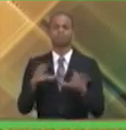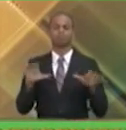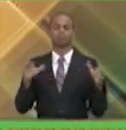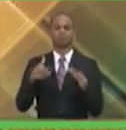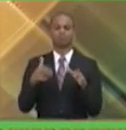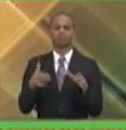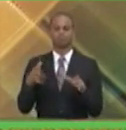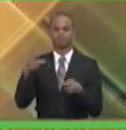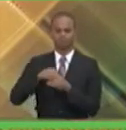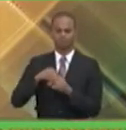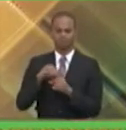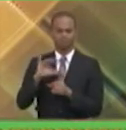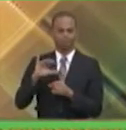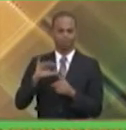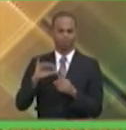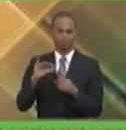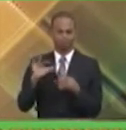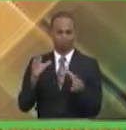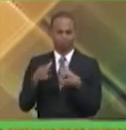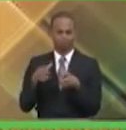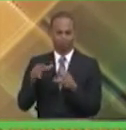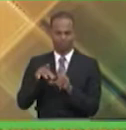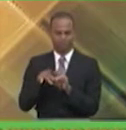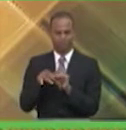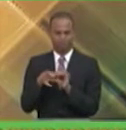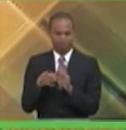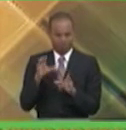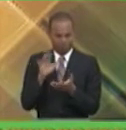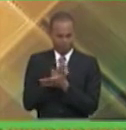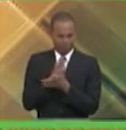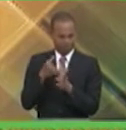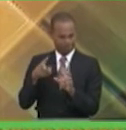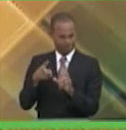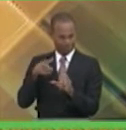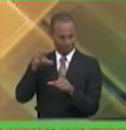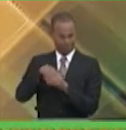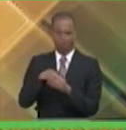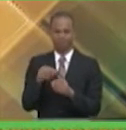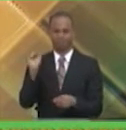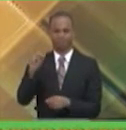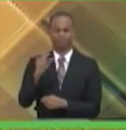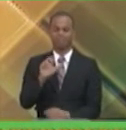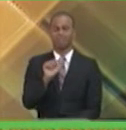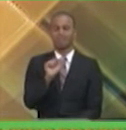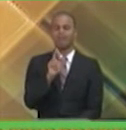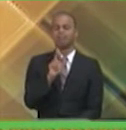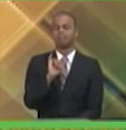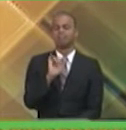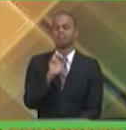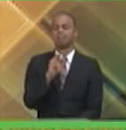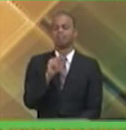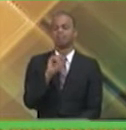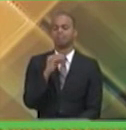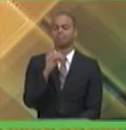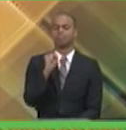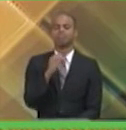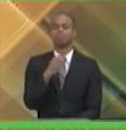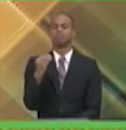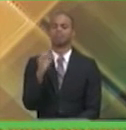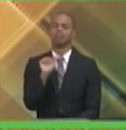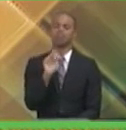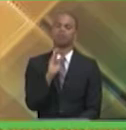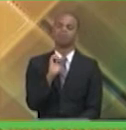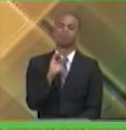banda propia de la escuela. Los Areitos y los Aborígenes, así se llaman nuestra banda, y en vez de